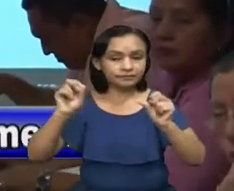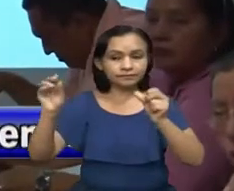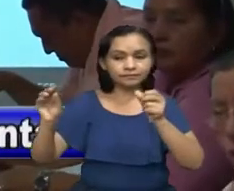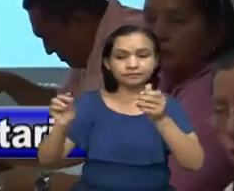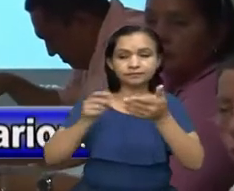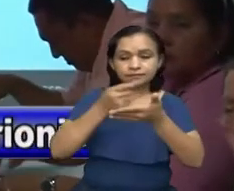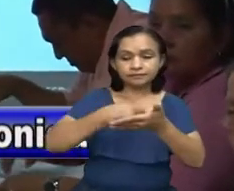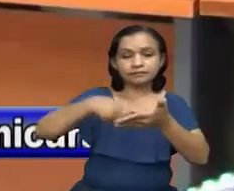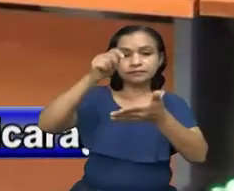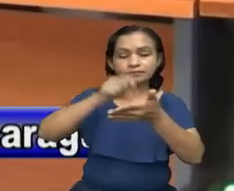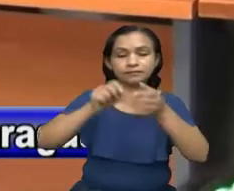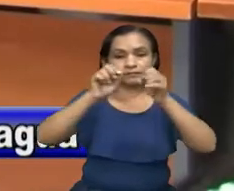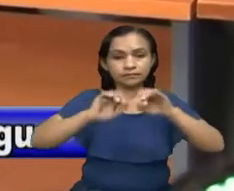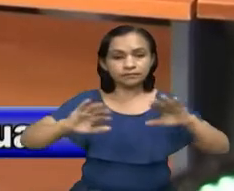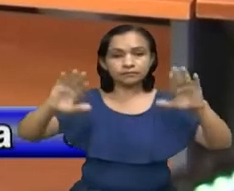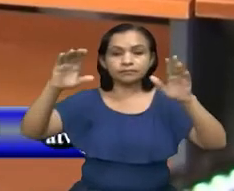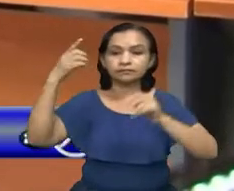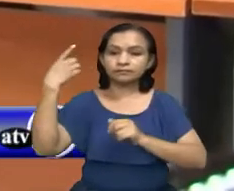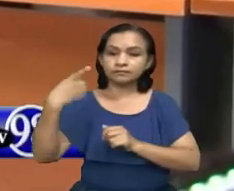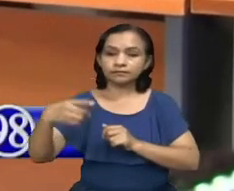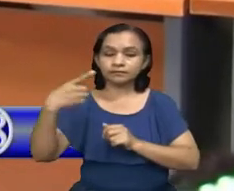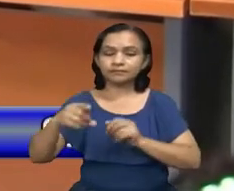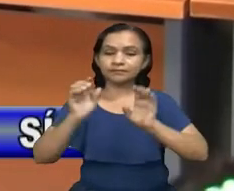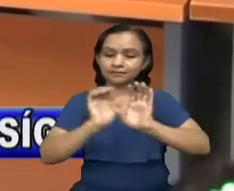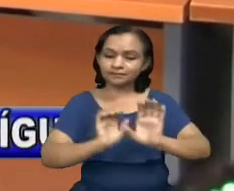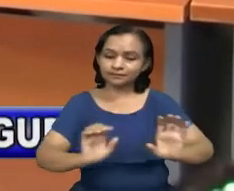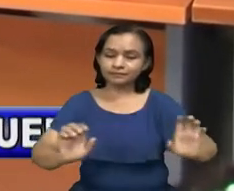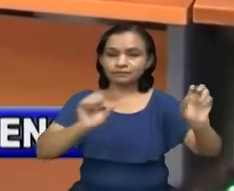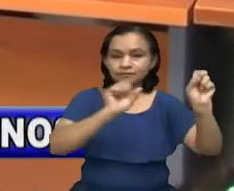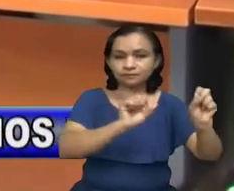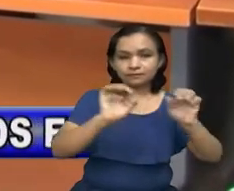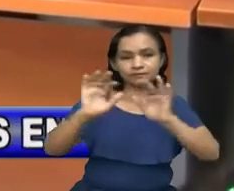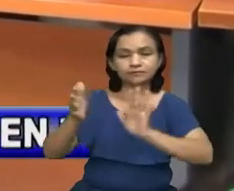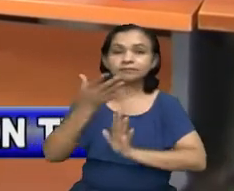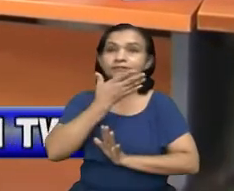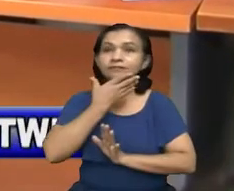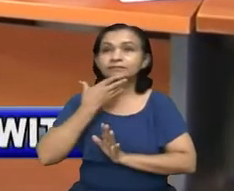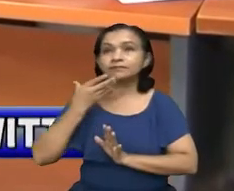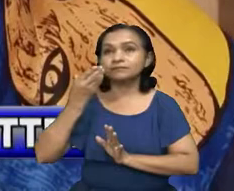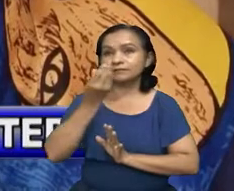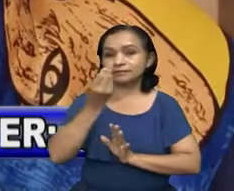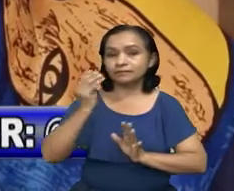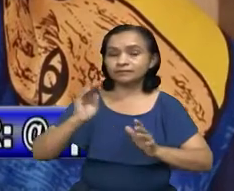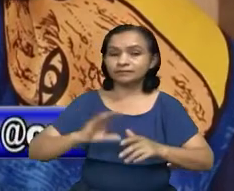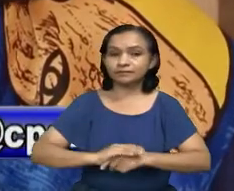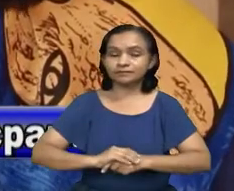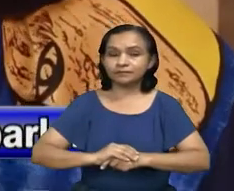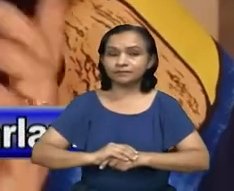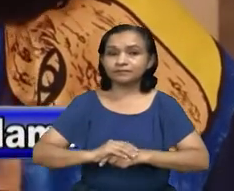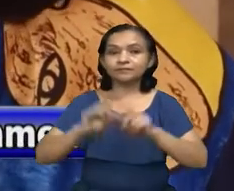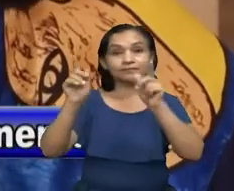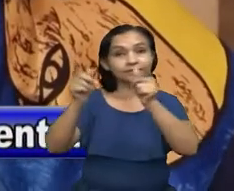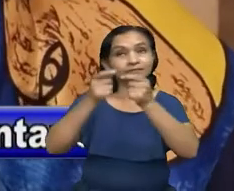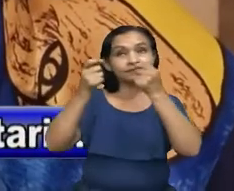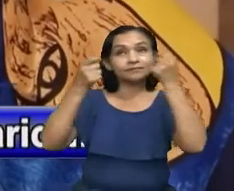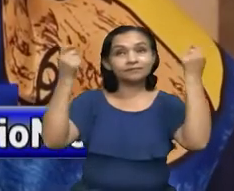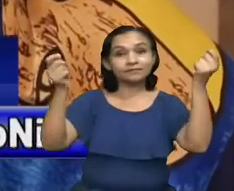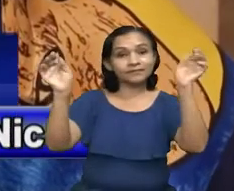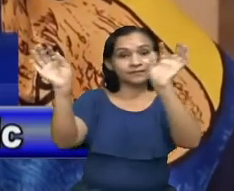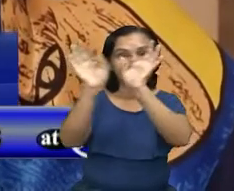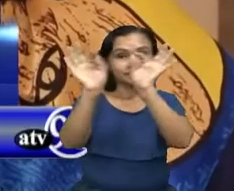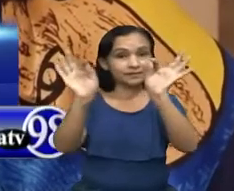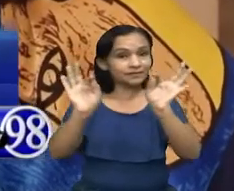a la Convención Internacional de los Derechos de los Niños, Niñas y Adolescentes. Y nosotros celebramos y